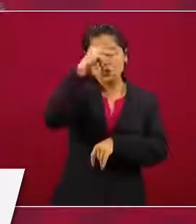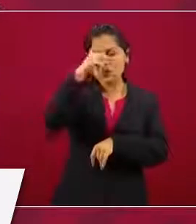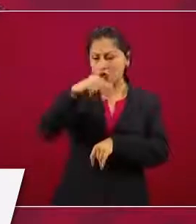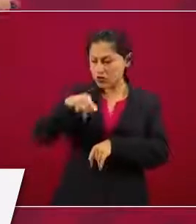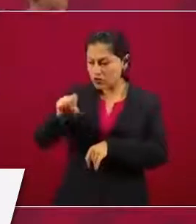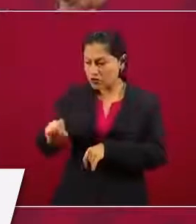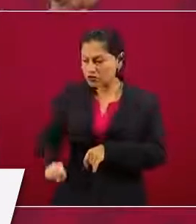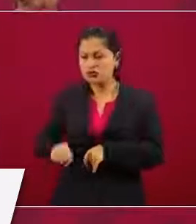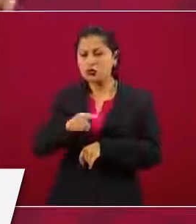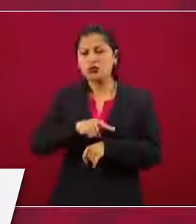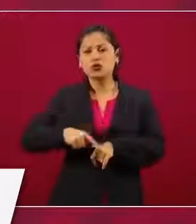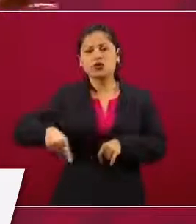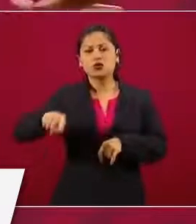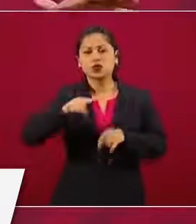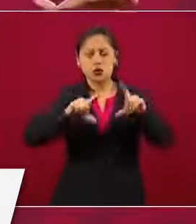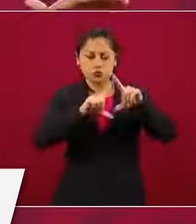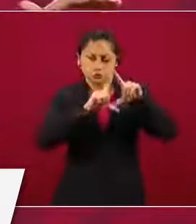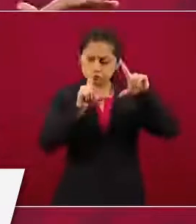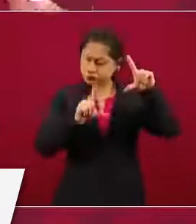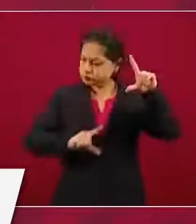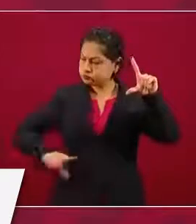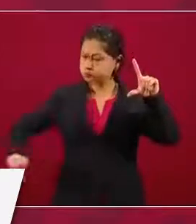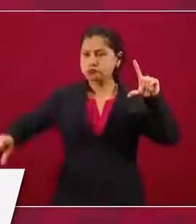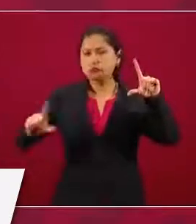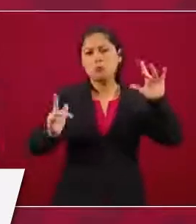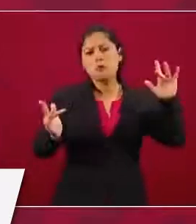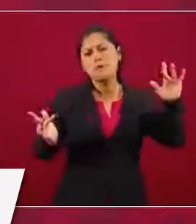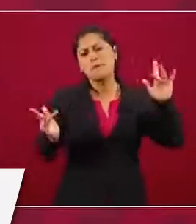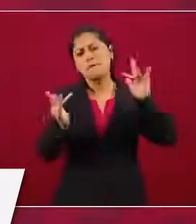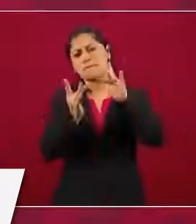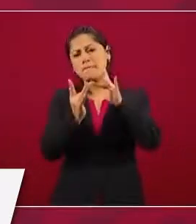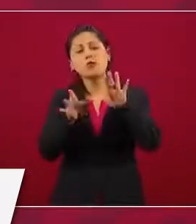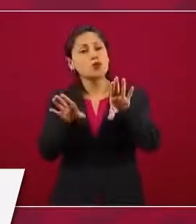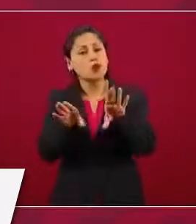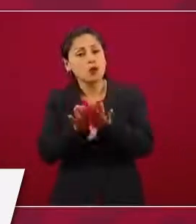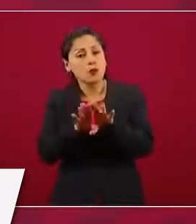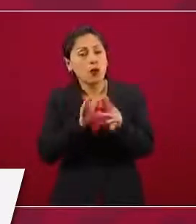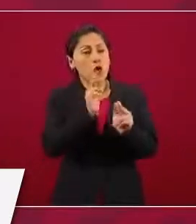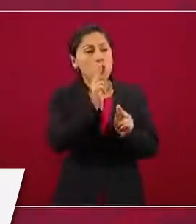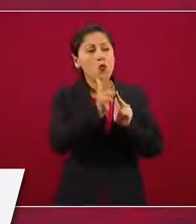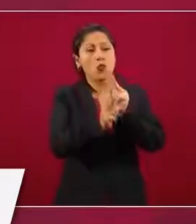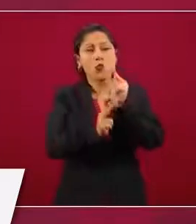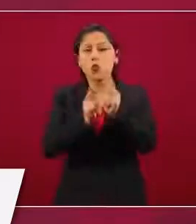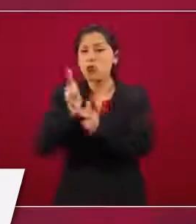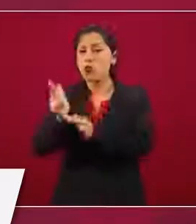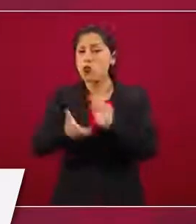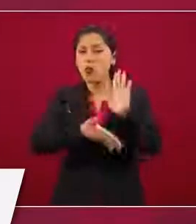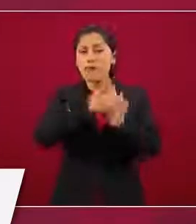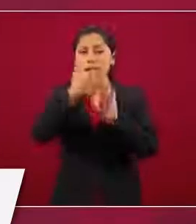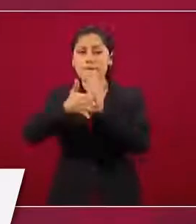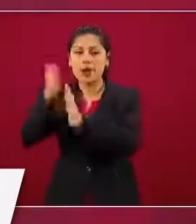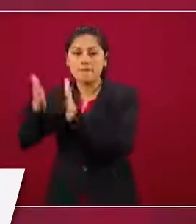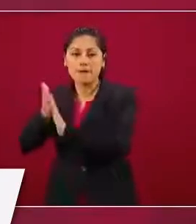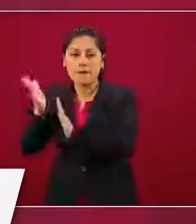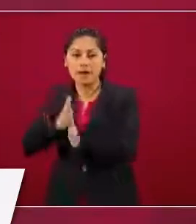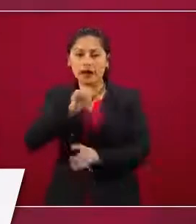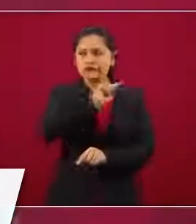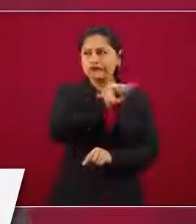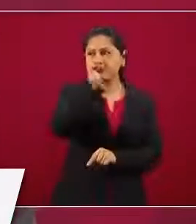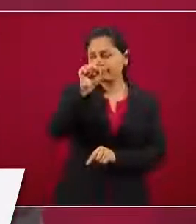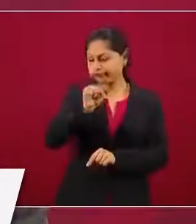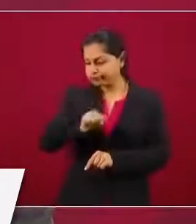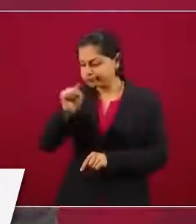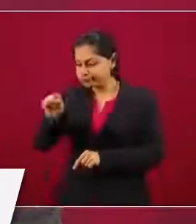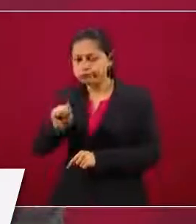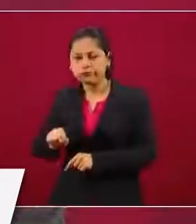Se comunica todo el país. Por eso, bueno, es interesante también que se sepa